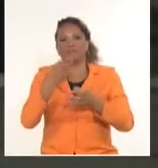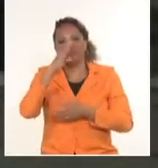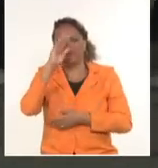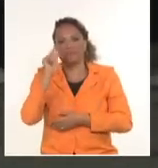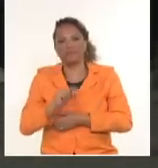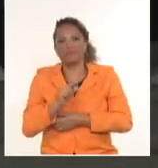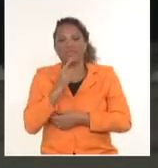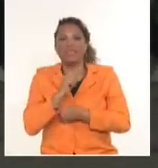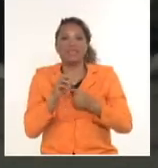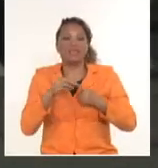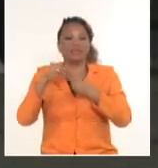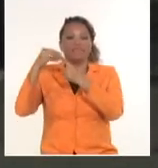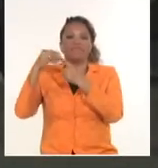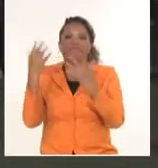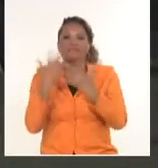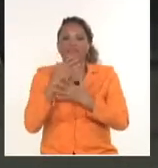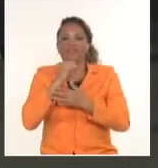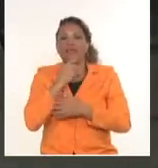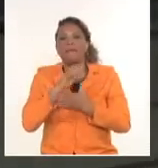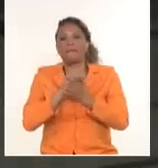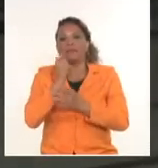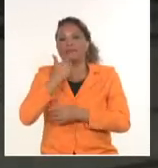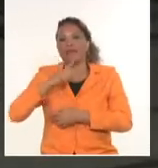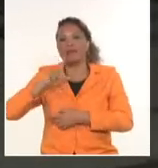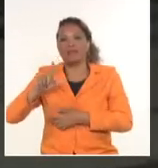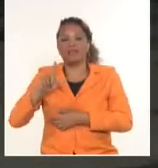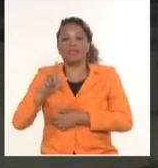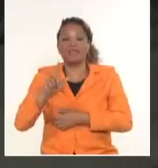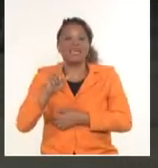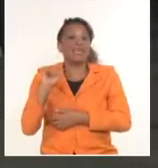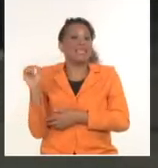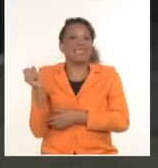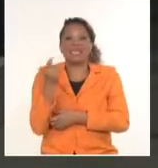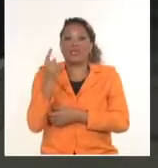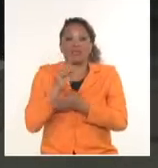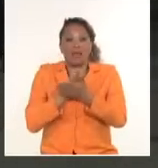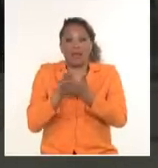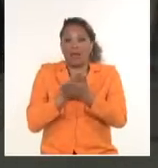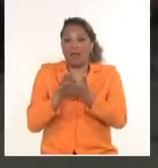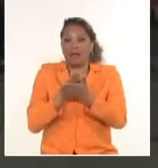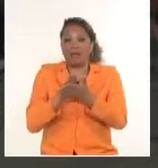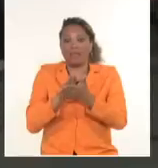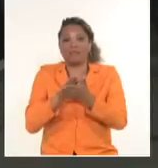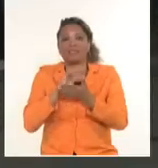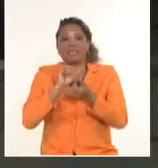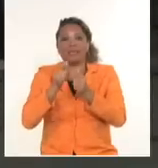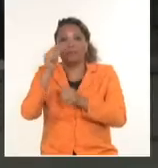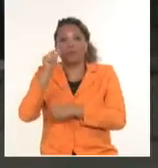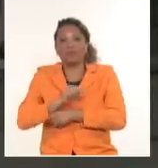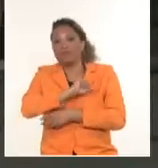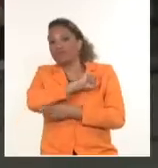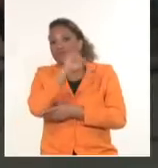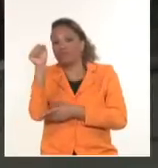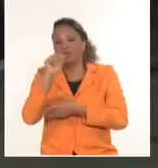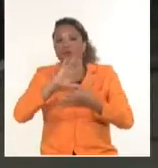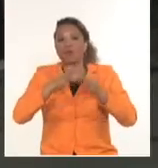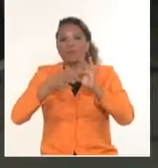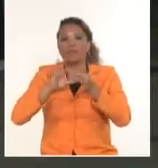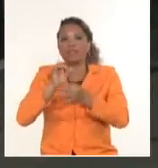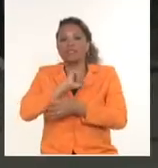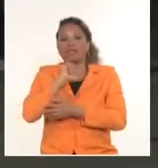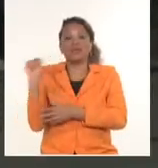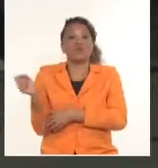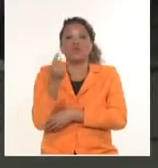por el gran Mijaíl López, un hito que posiblemente ningún atleta pues logra alcanzar en la historia de los Juegos Olímpicos, el único en